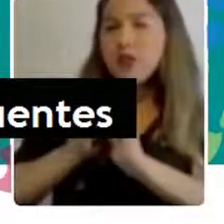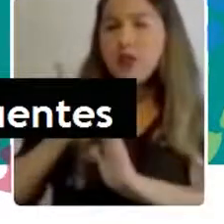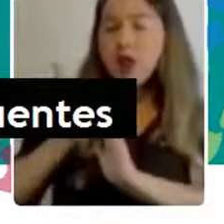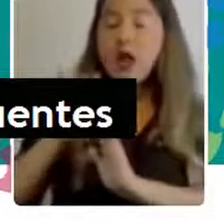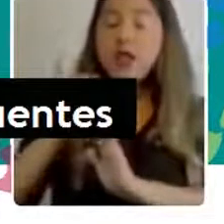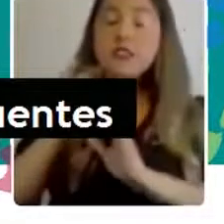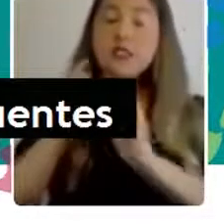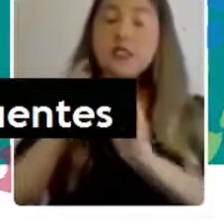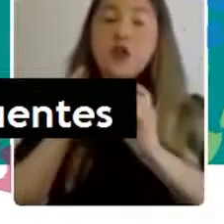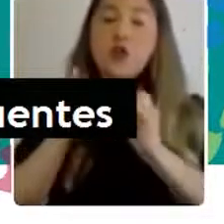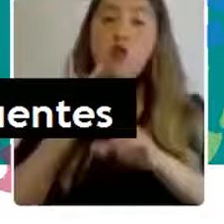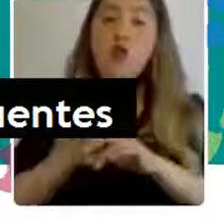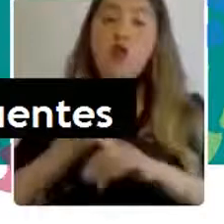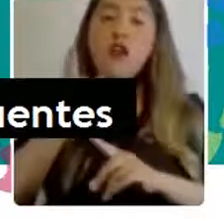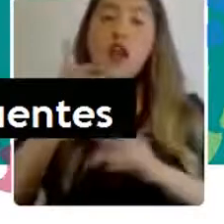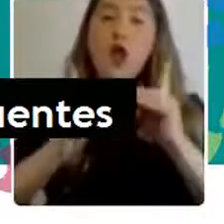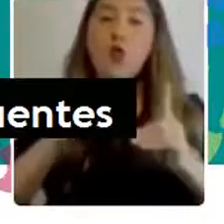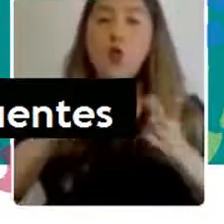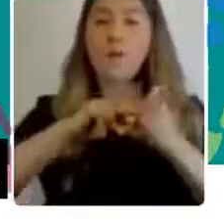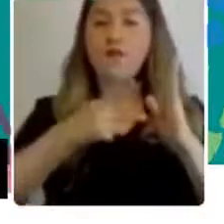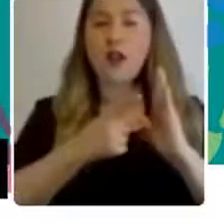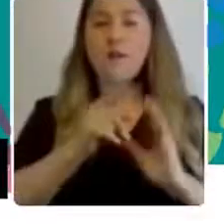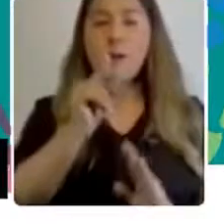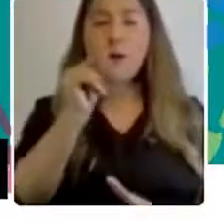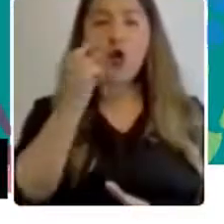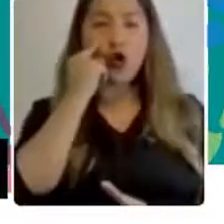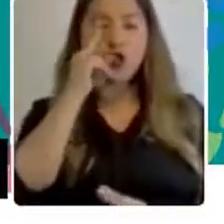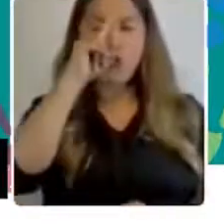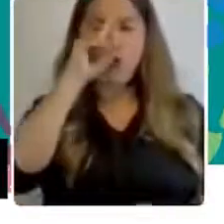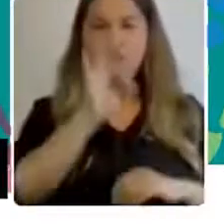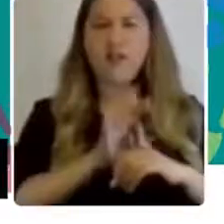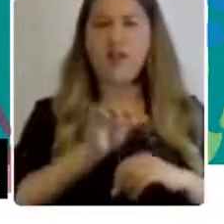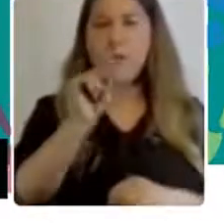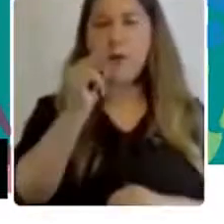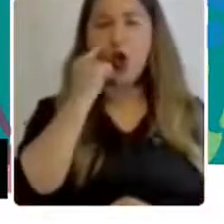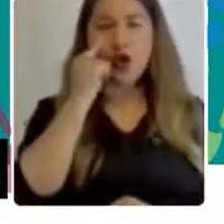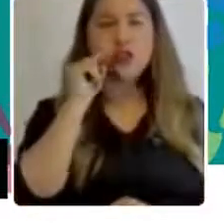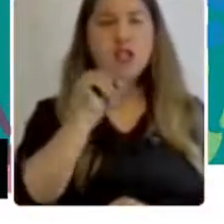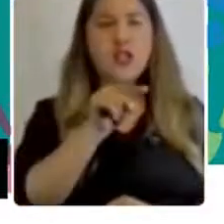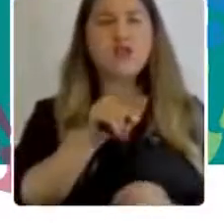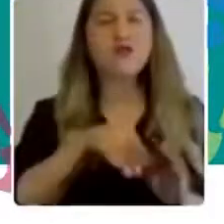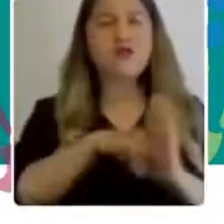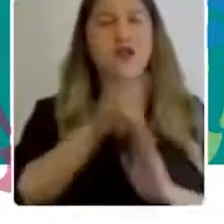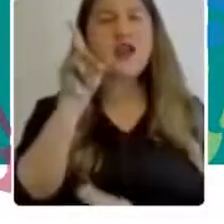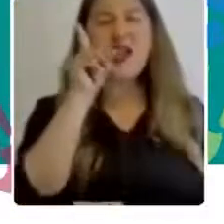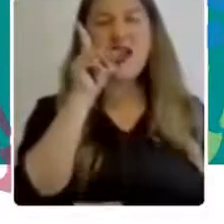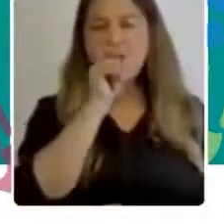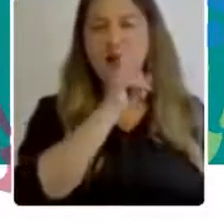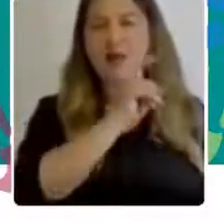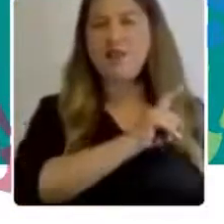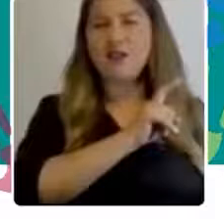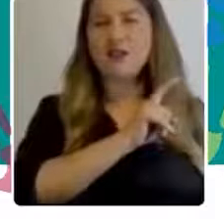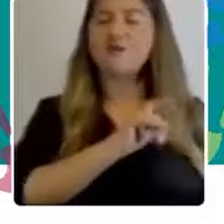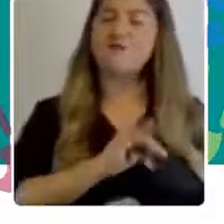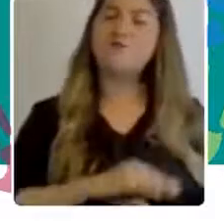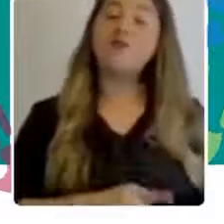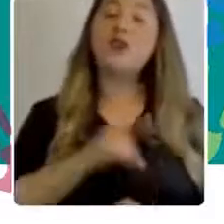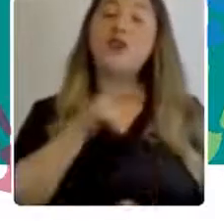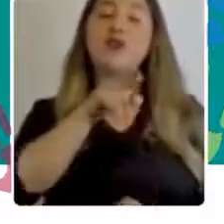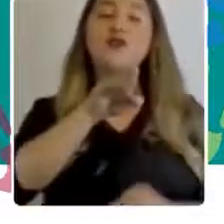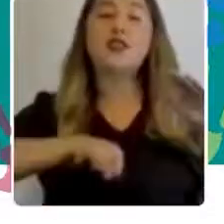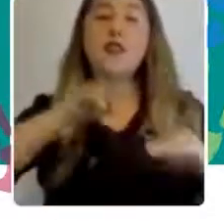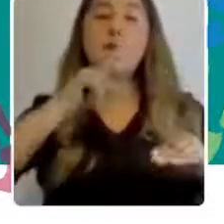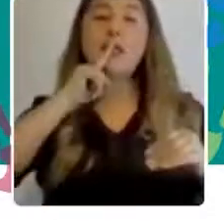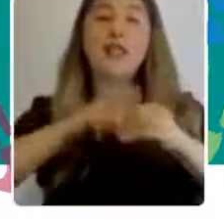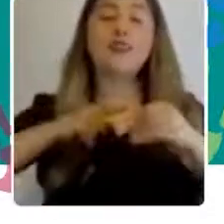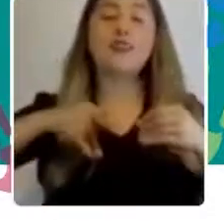enfermedades poco frecuentes es mucho más complejo y en general son muy contextuales. Los mismos modelos que